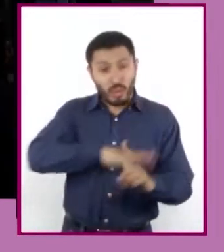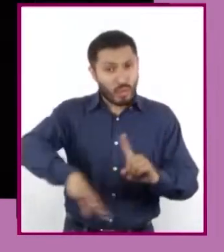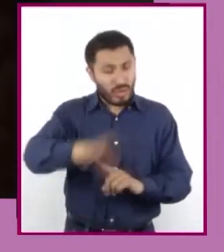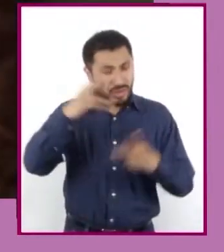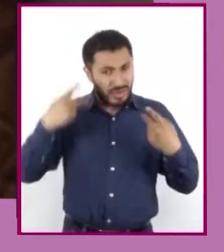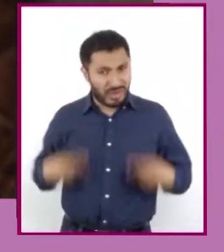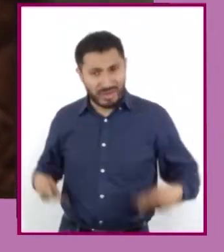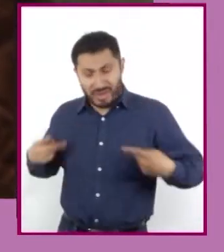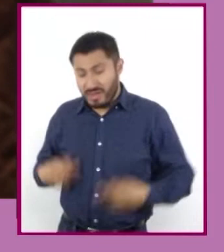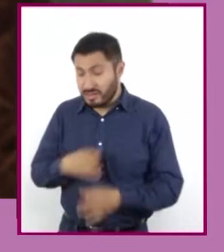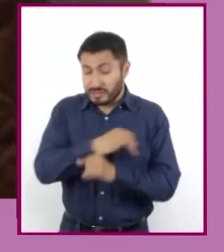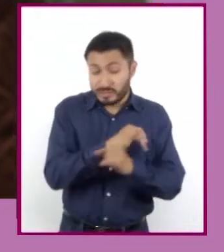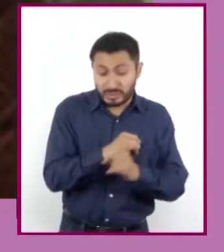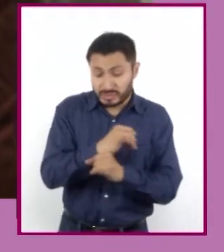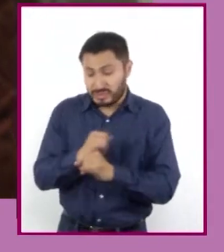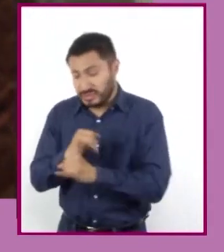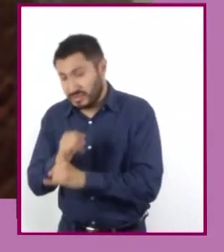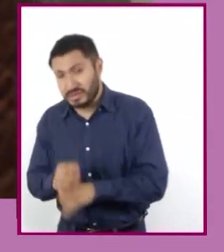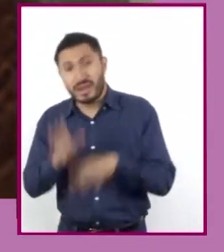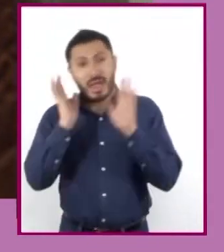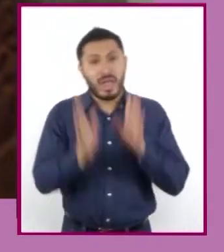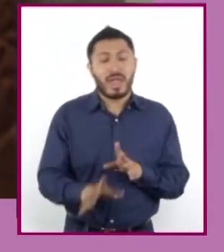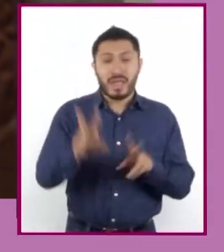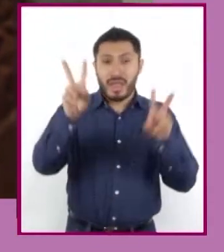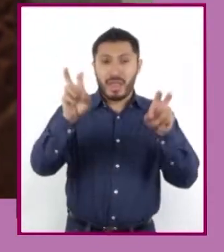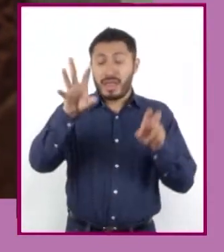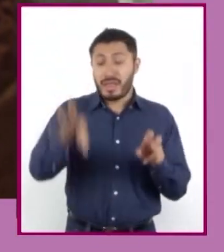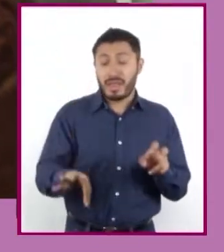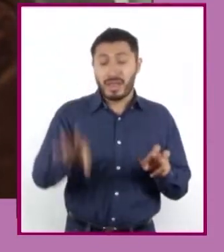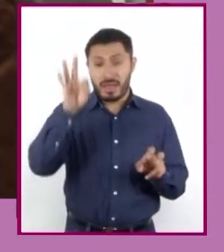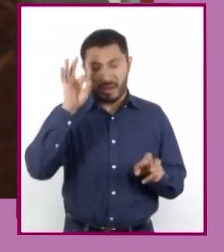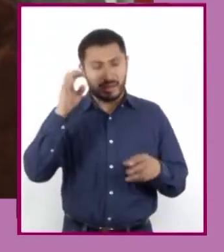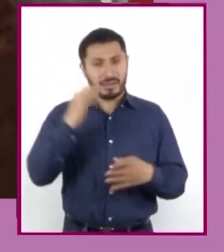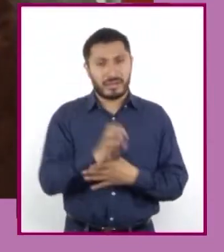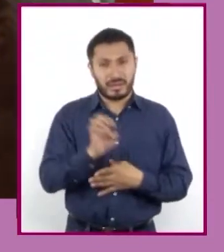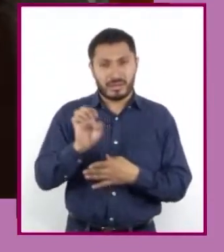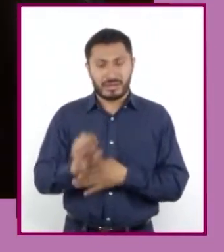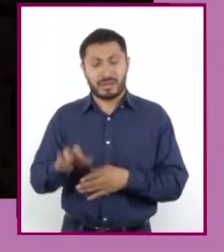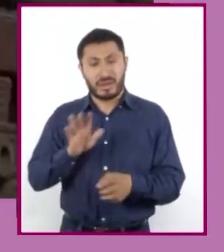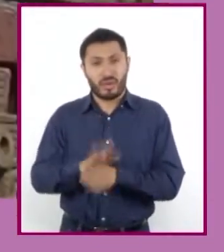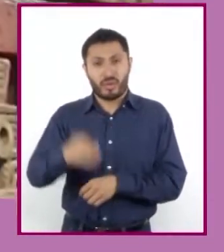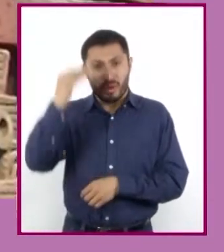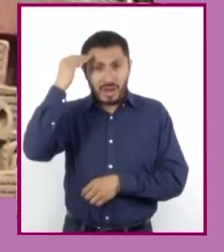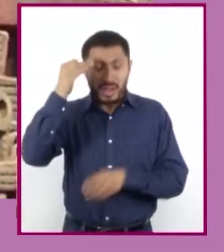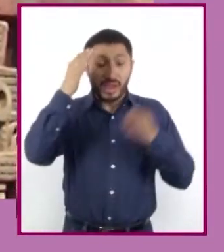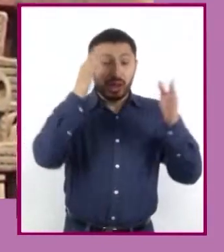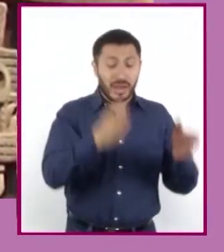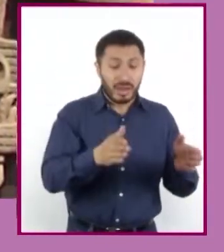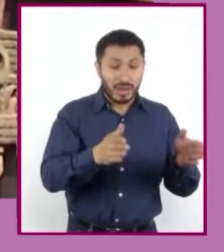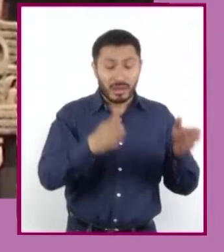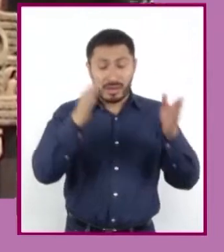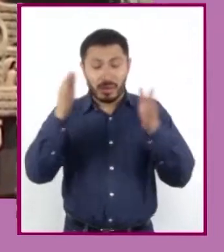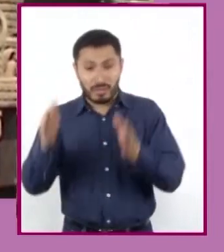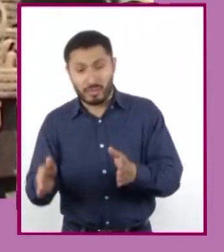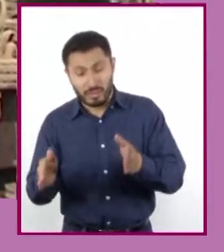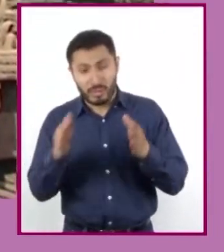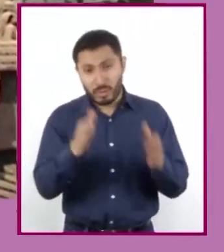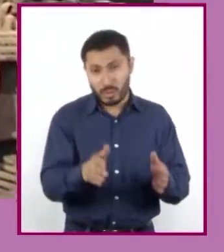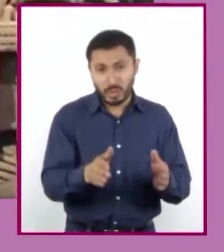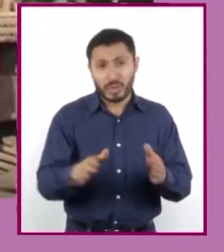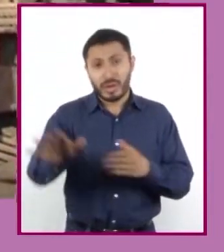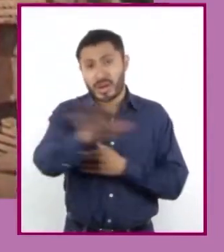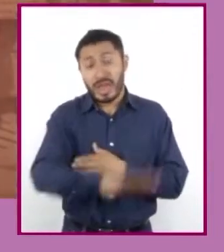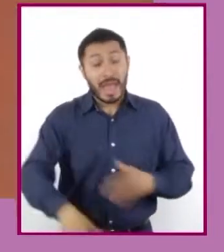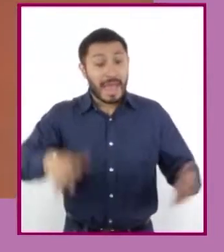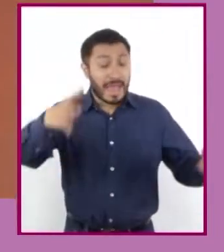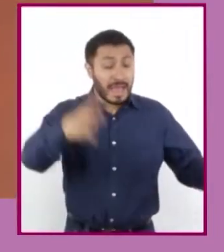investigador. Una vez seleccionado el tema, se delimita en tiempo y espacio. Es entonces que la historia se crea a partir